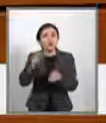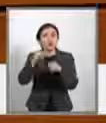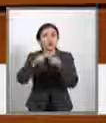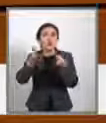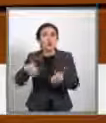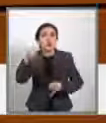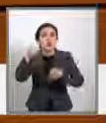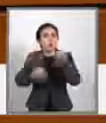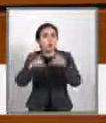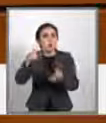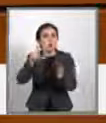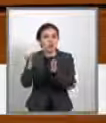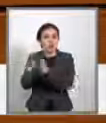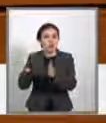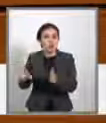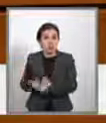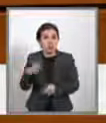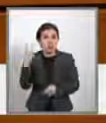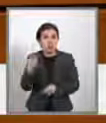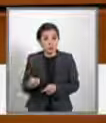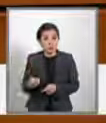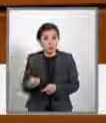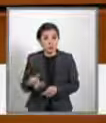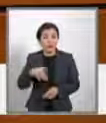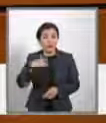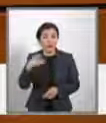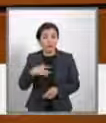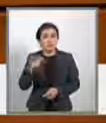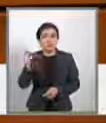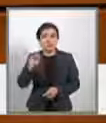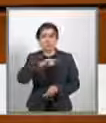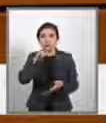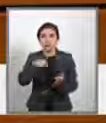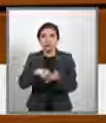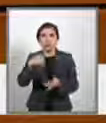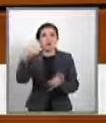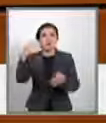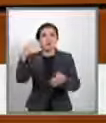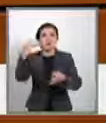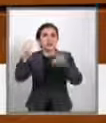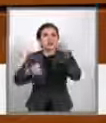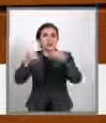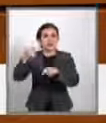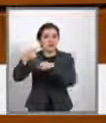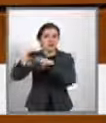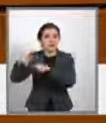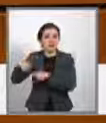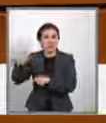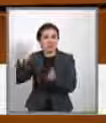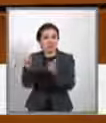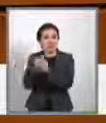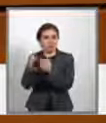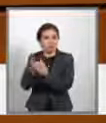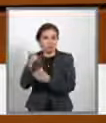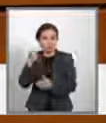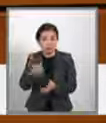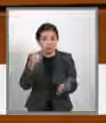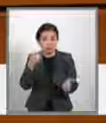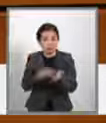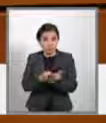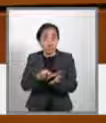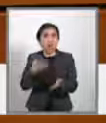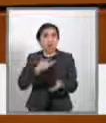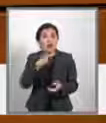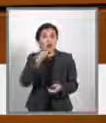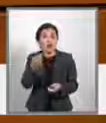jurídicos locales. El estricto sentido, los tribunales de las fiscalías especializadas contenidas en este dictamen tendrían